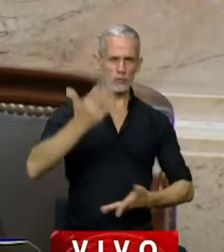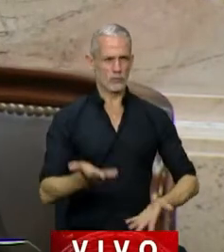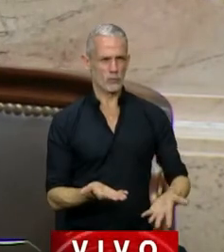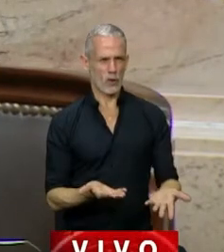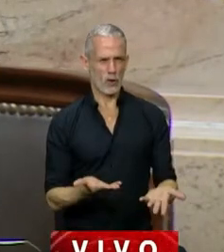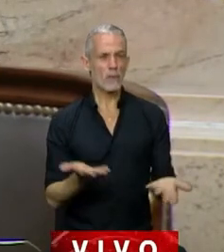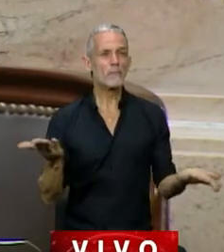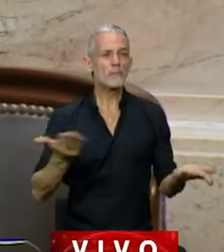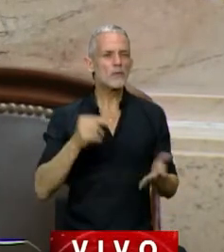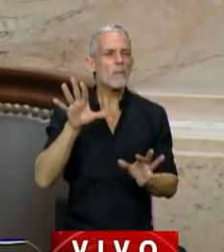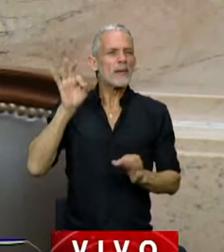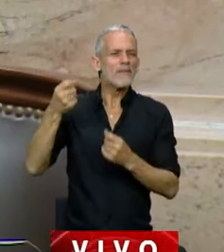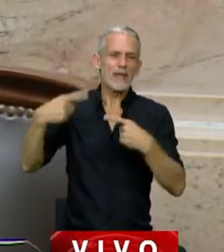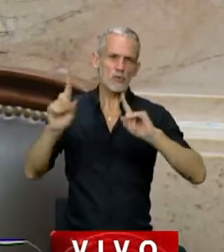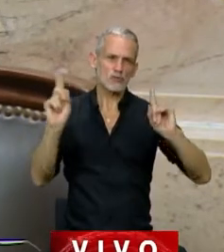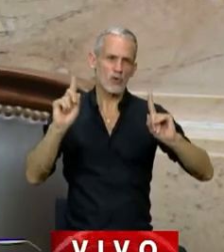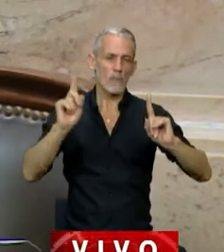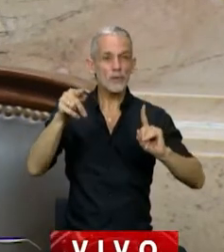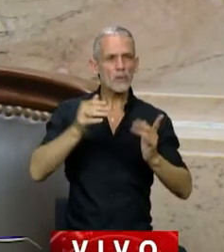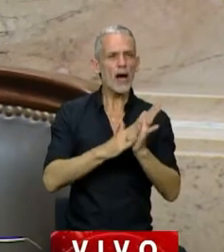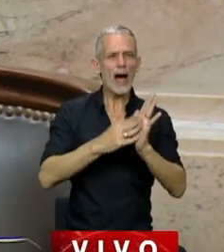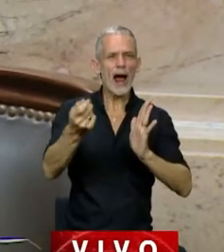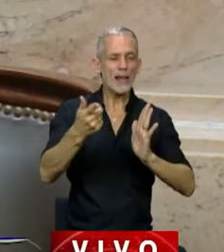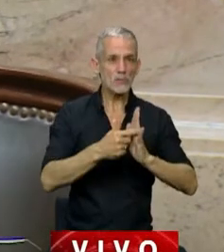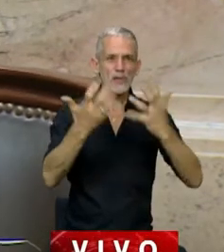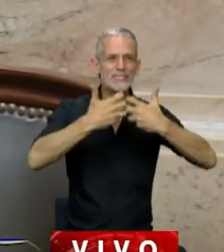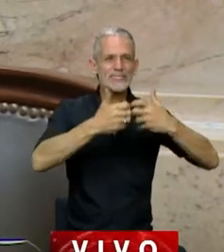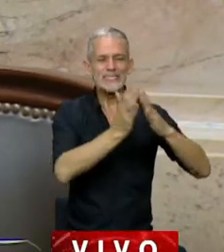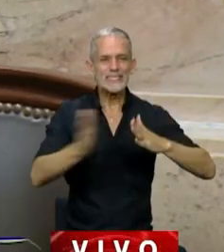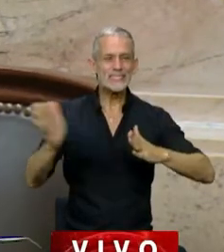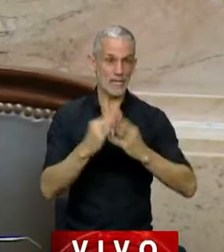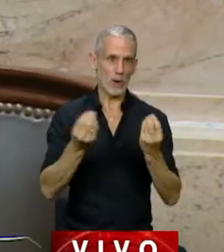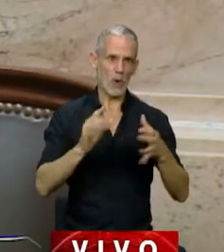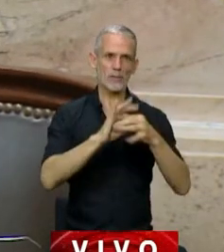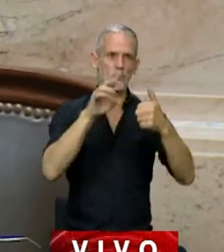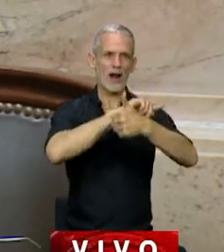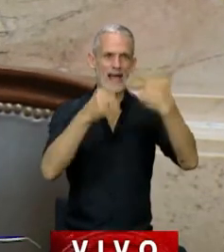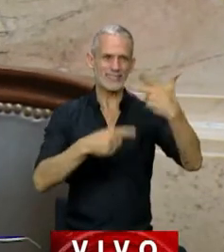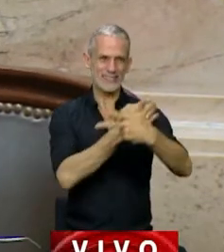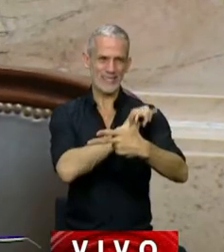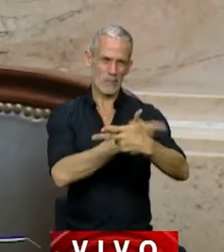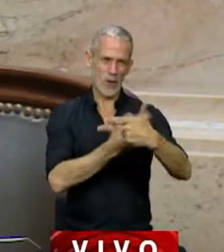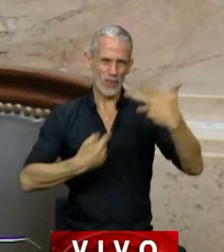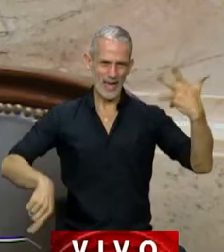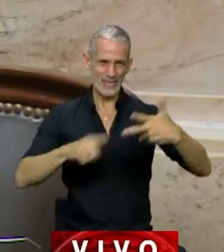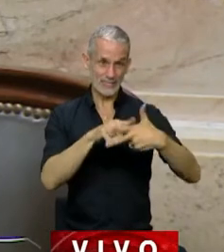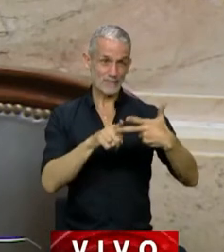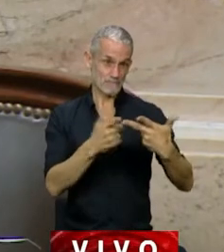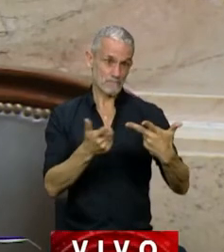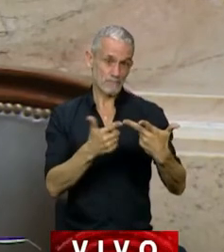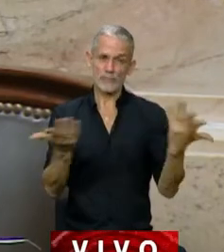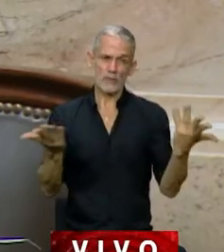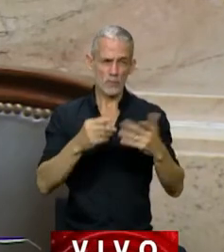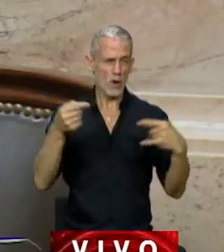No son privilegios. Garantía un buen sistema republicano, algo que evidentemente